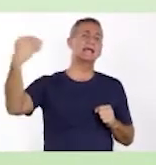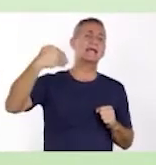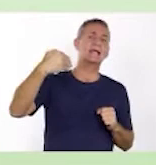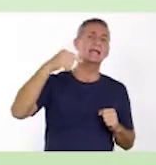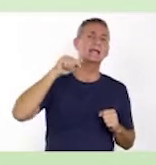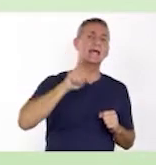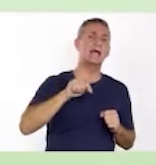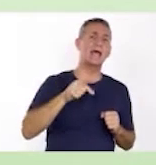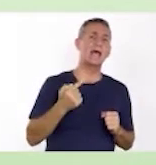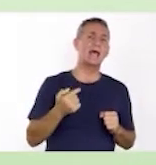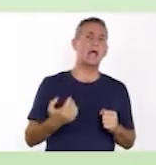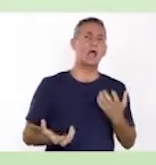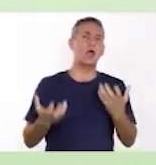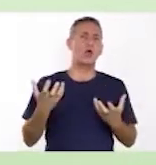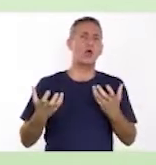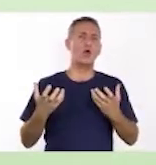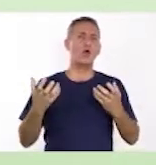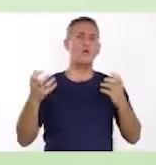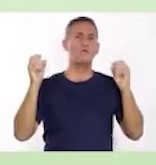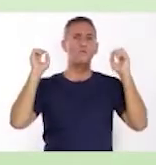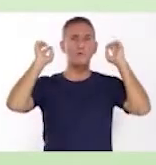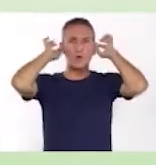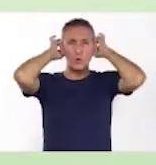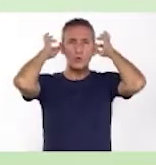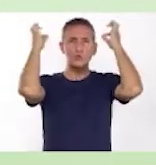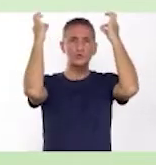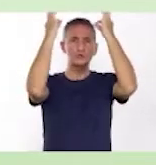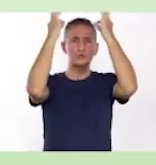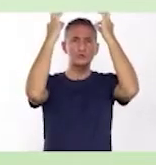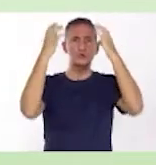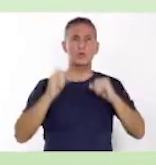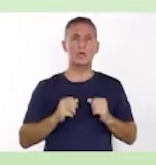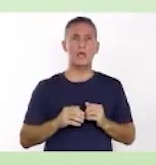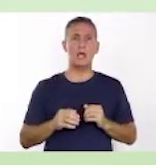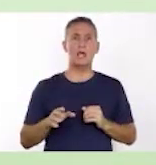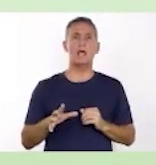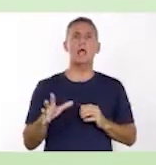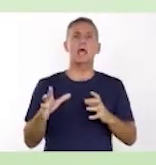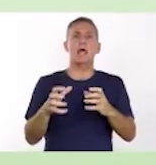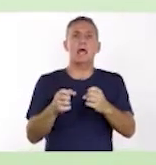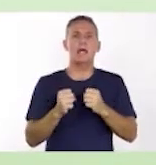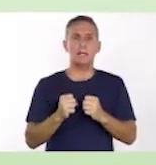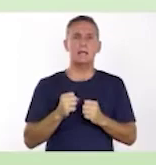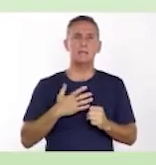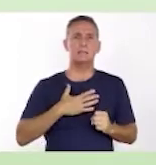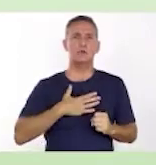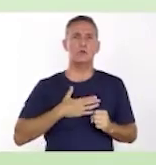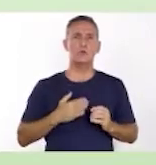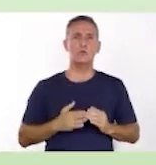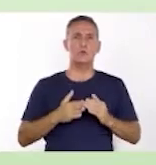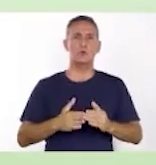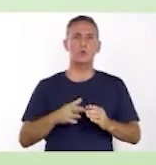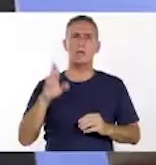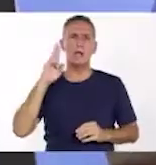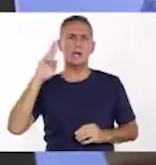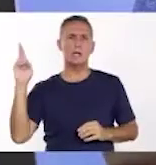fuego troyano alcance sus propias naves. Ustedes, si leyeron, se recuerdan por qué